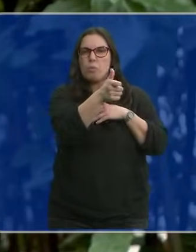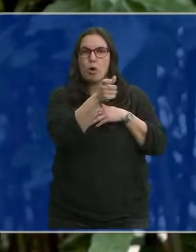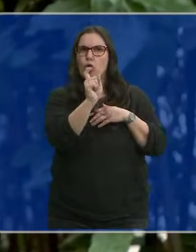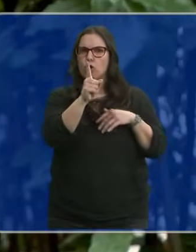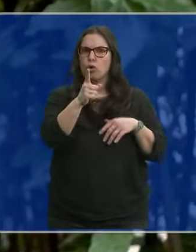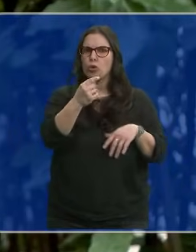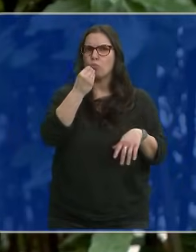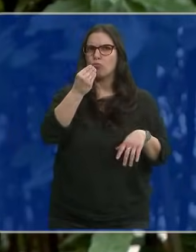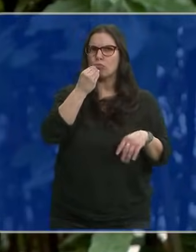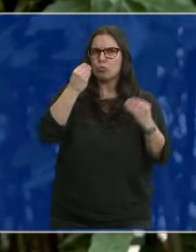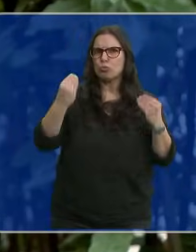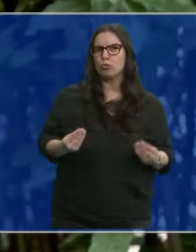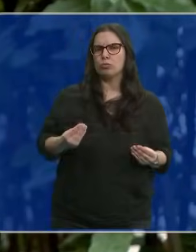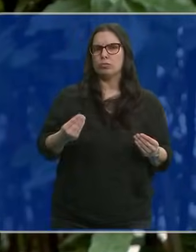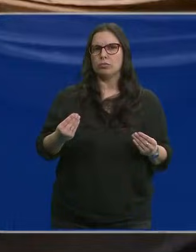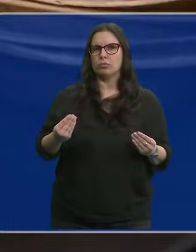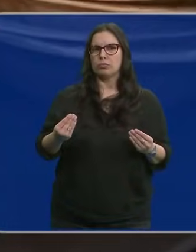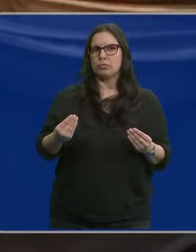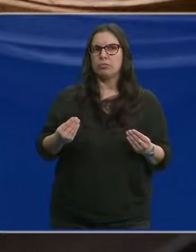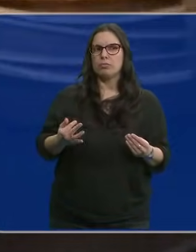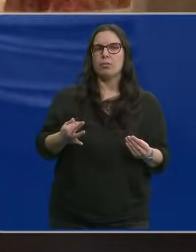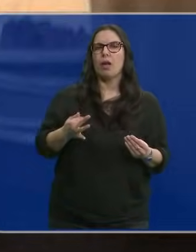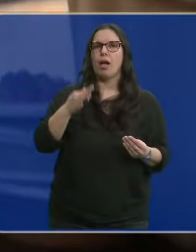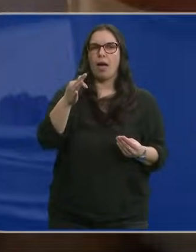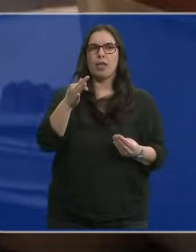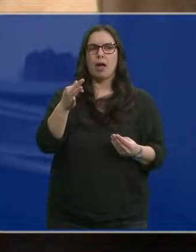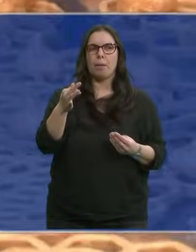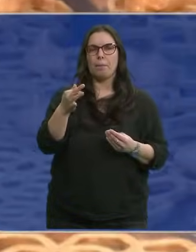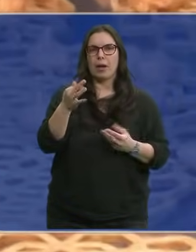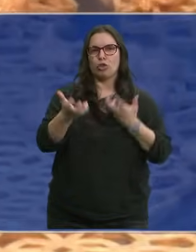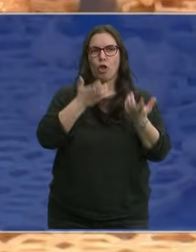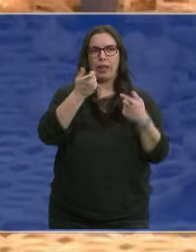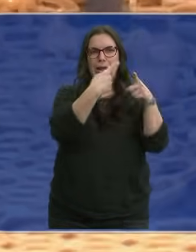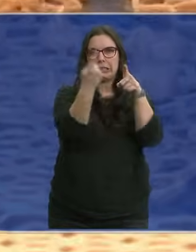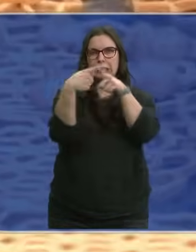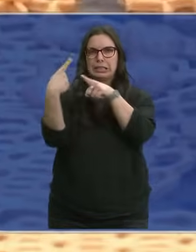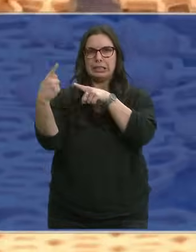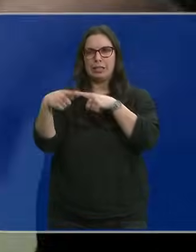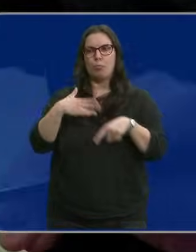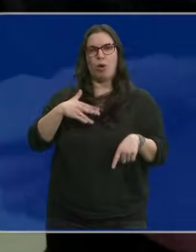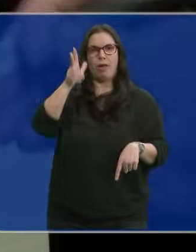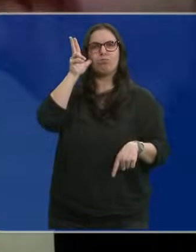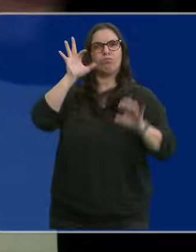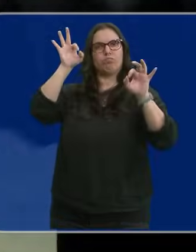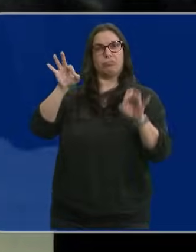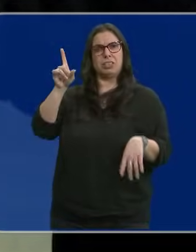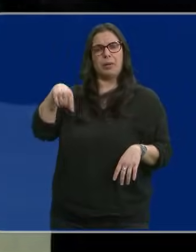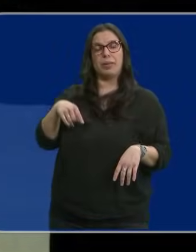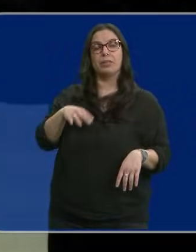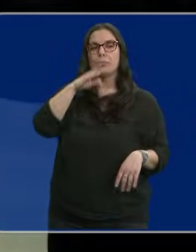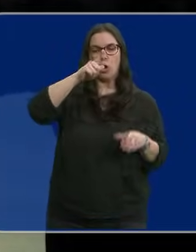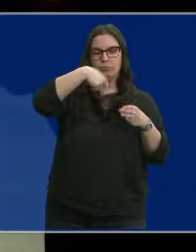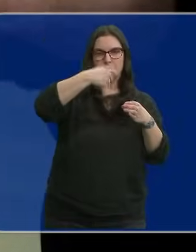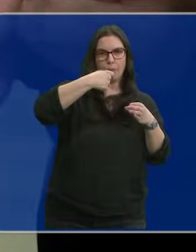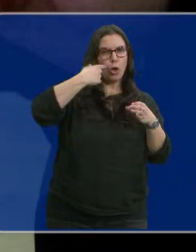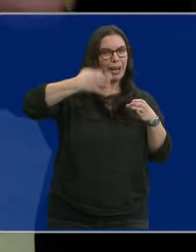algo muy nutricioso y que además se puede preparar platos de excelencia gastronómica. Porque detrás de ese plato de